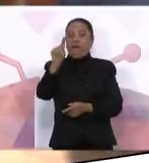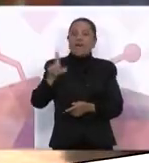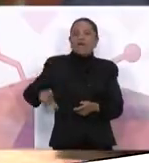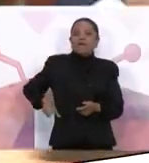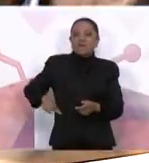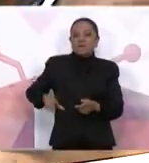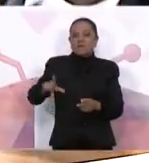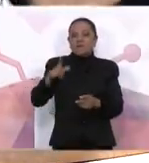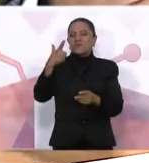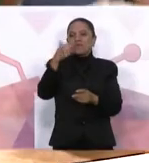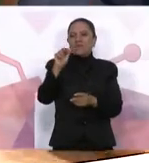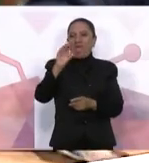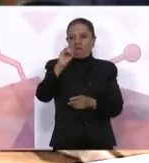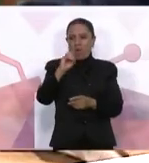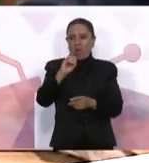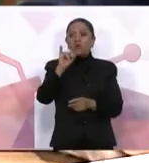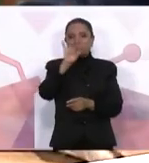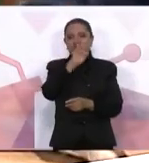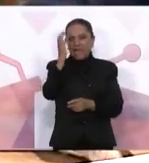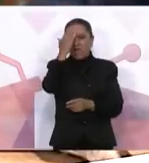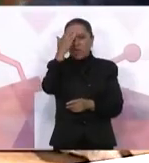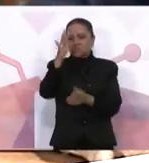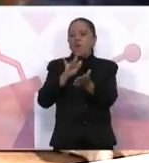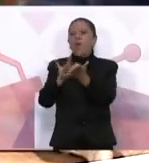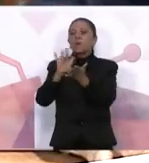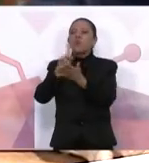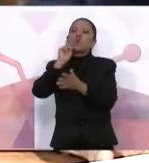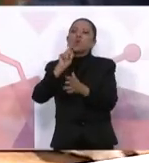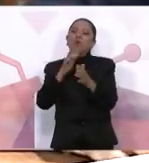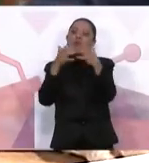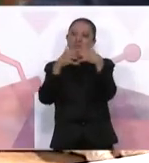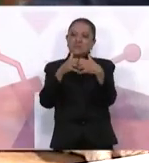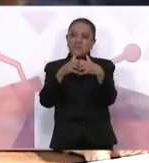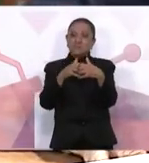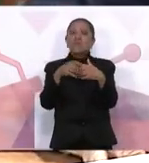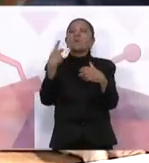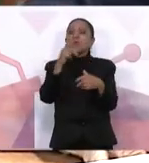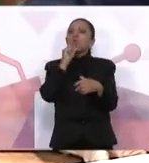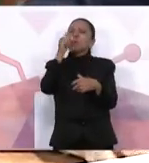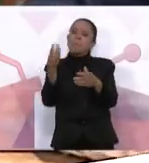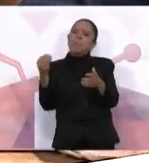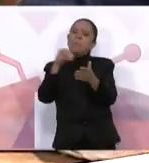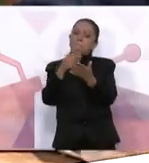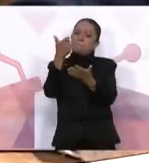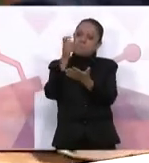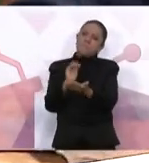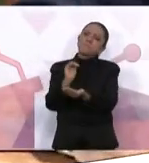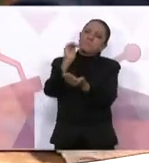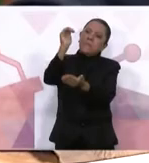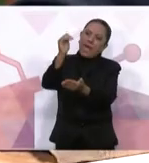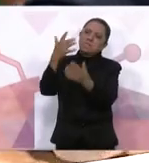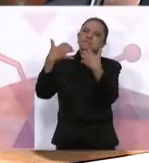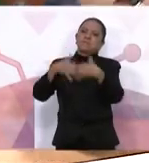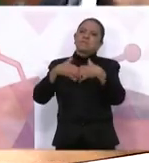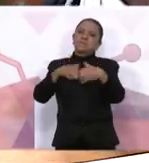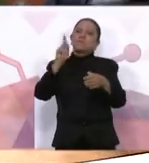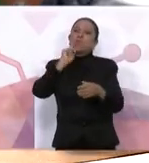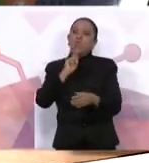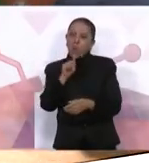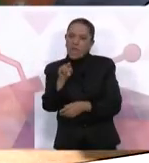a continuar eso incluso a aumentar los recursos que se puedan invertir en este campo igualmente